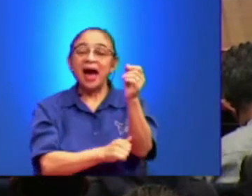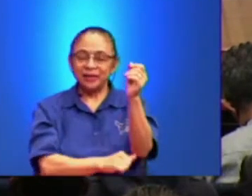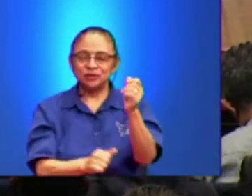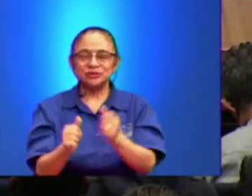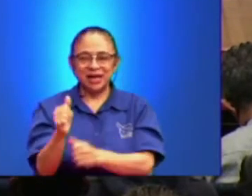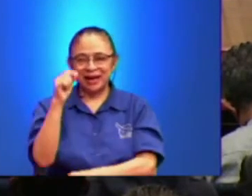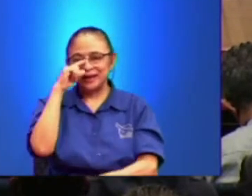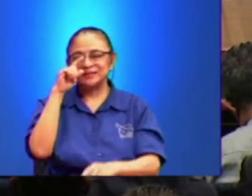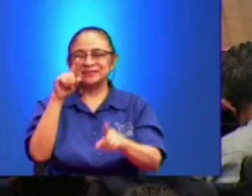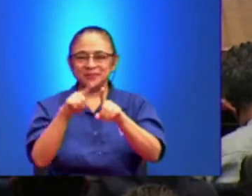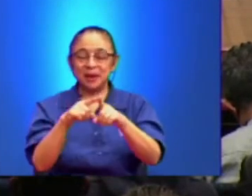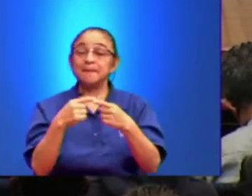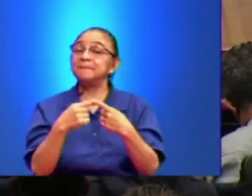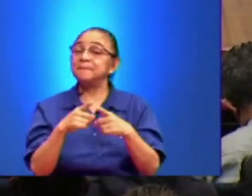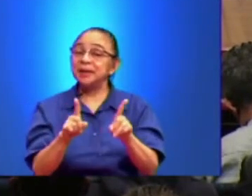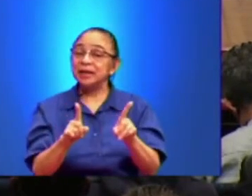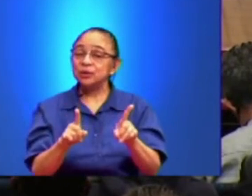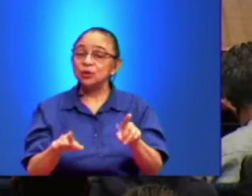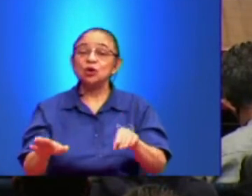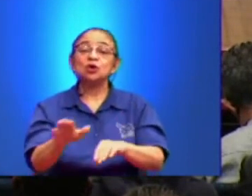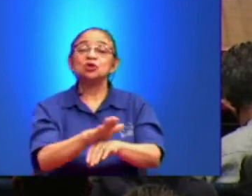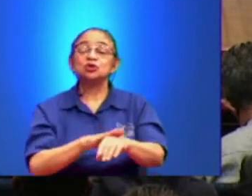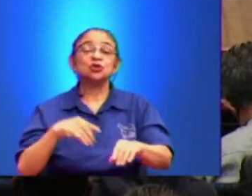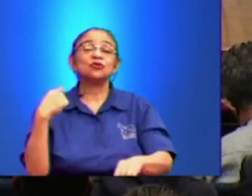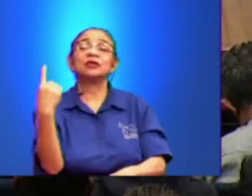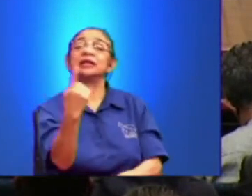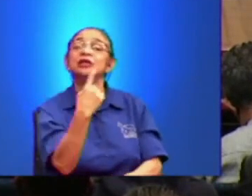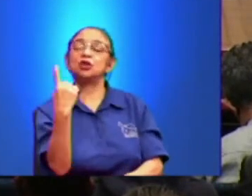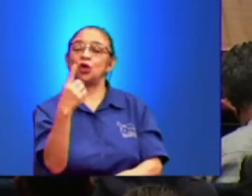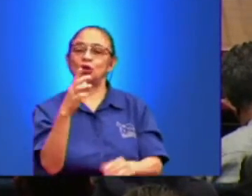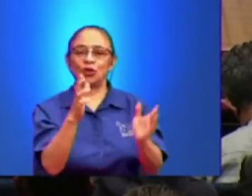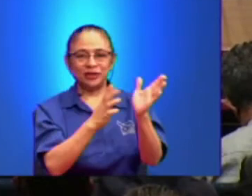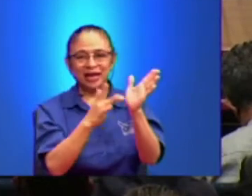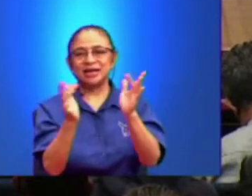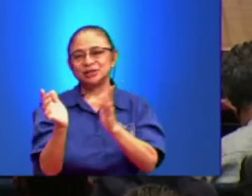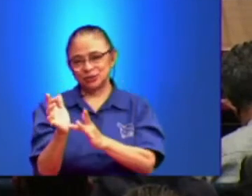pero sobre todo de jesús